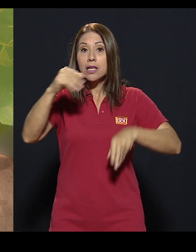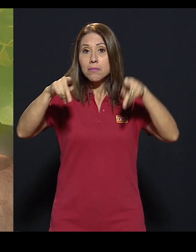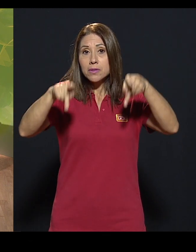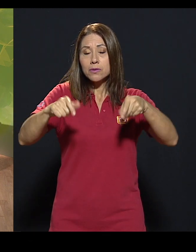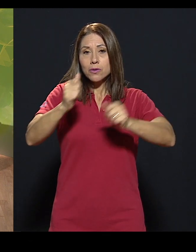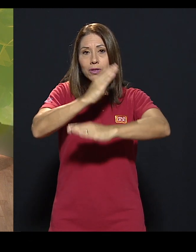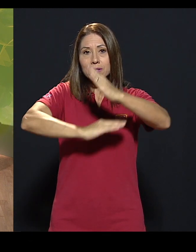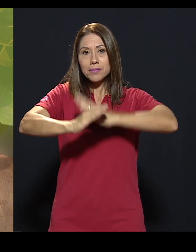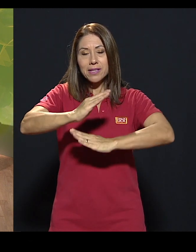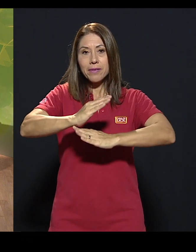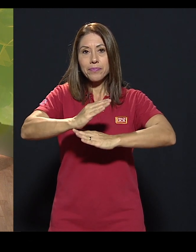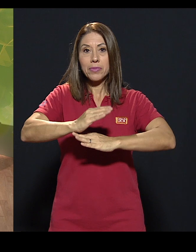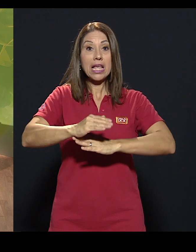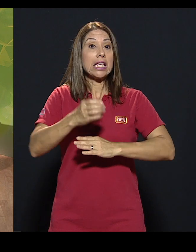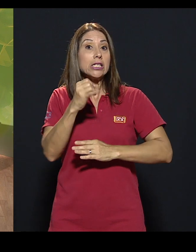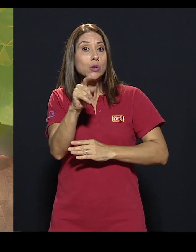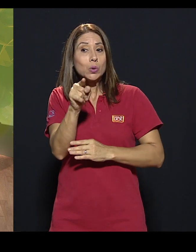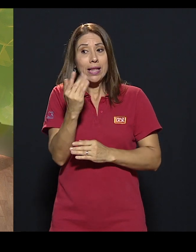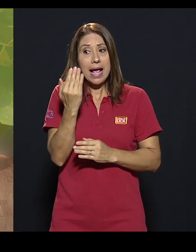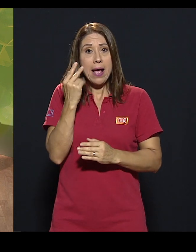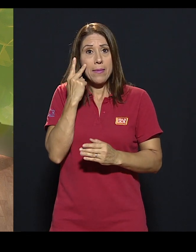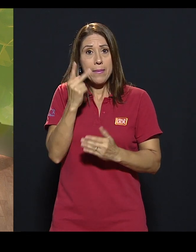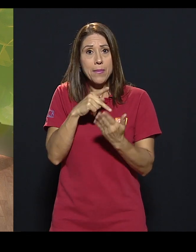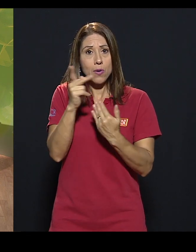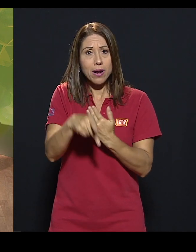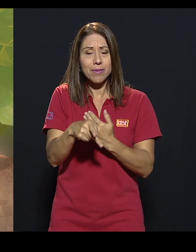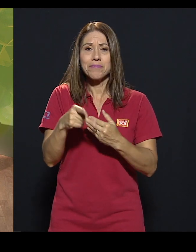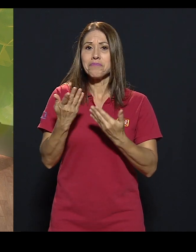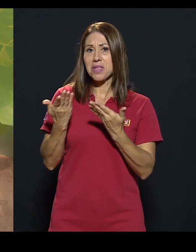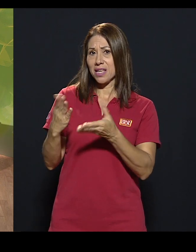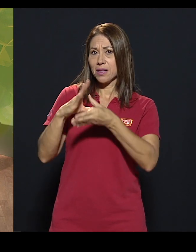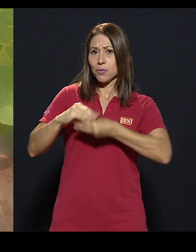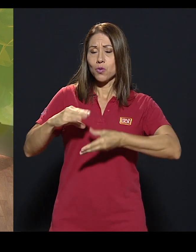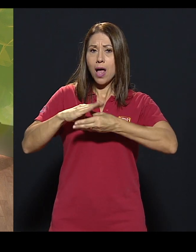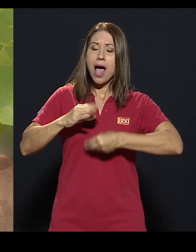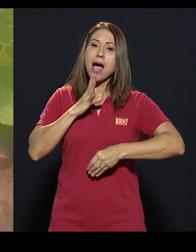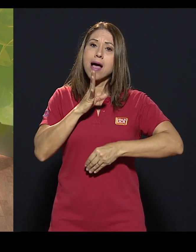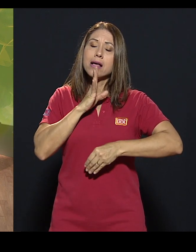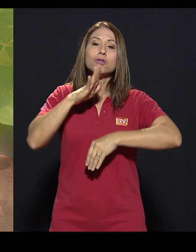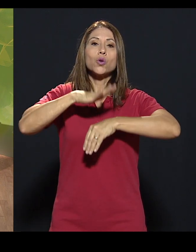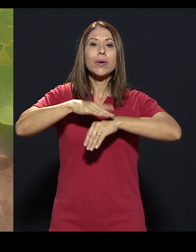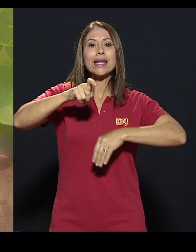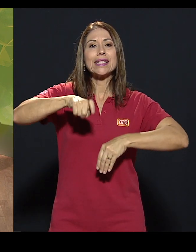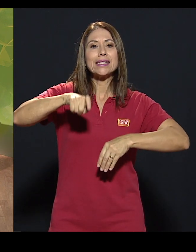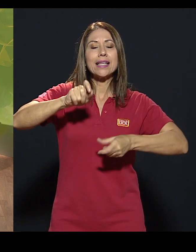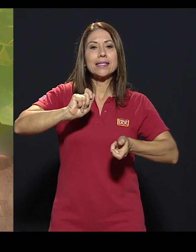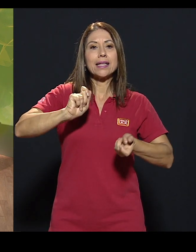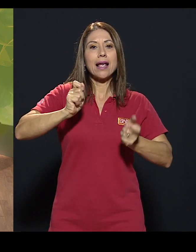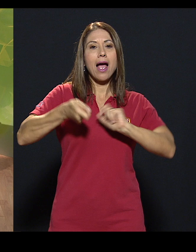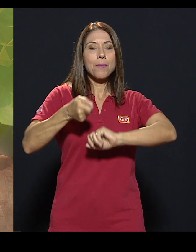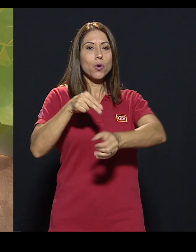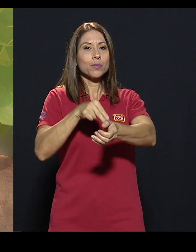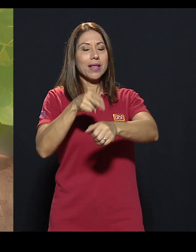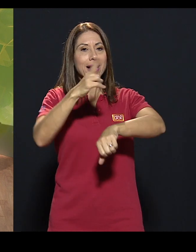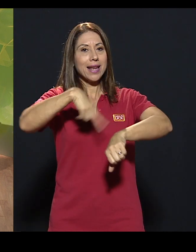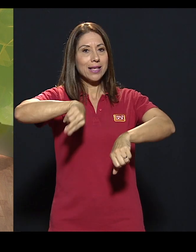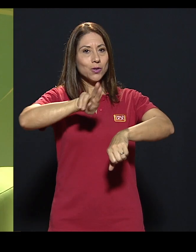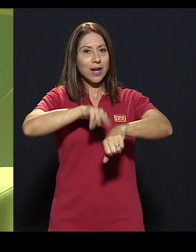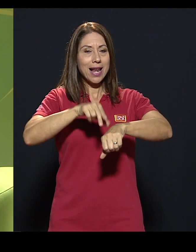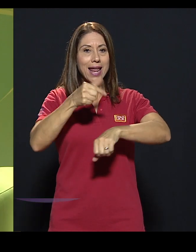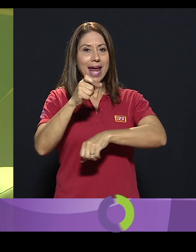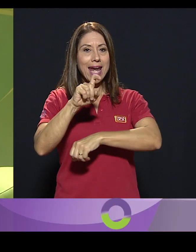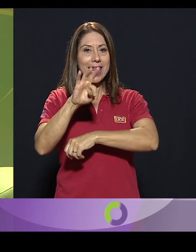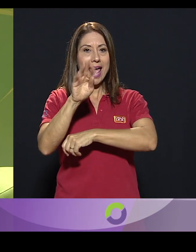con discapacidad. Y hoy, si usted se acaba de unir, le cuento que estamos conversando sobre las necesidades de cambio del Hospital